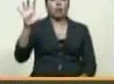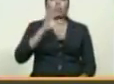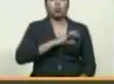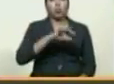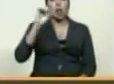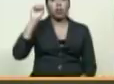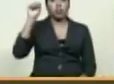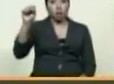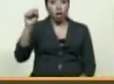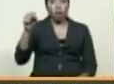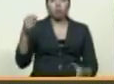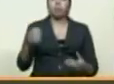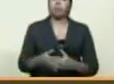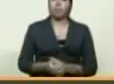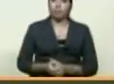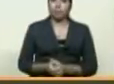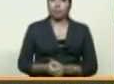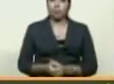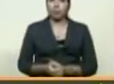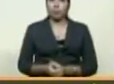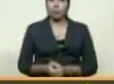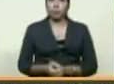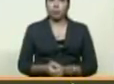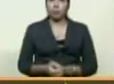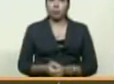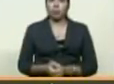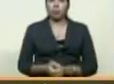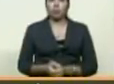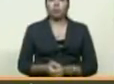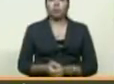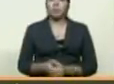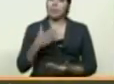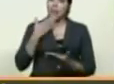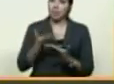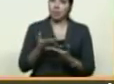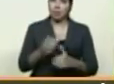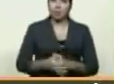y patria socialista! ¡Viva! Venceremos. Muchas gracias.